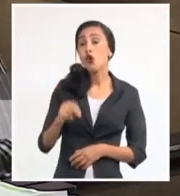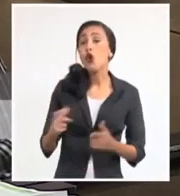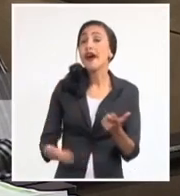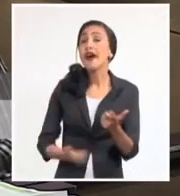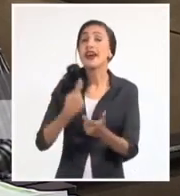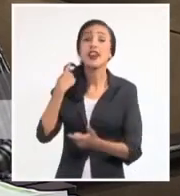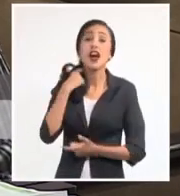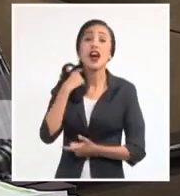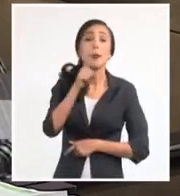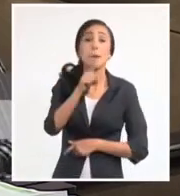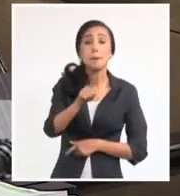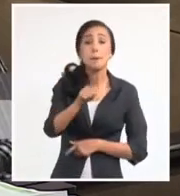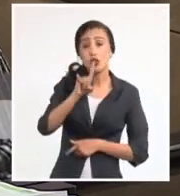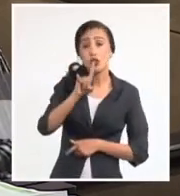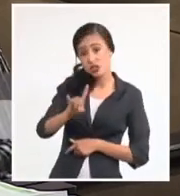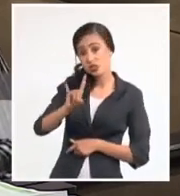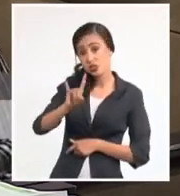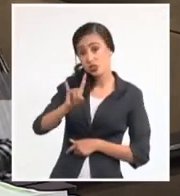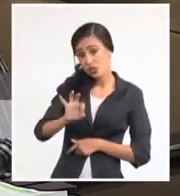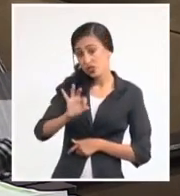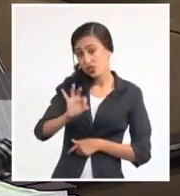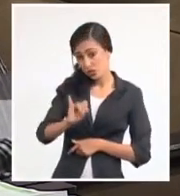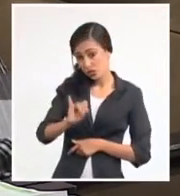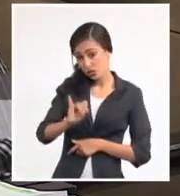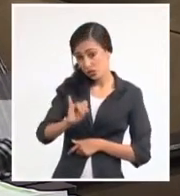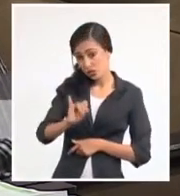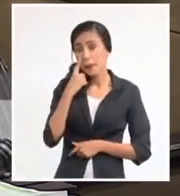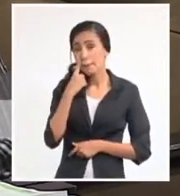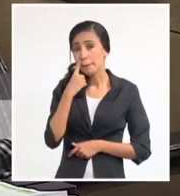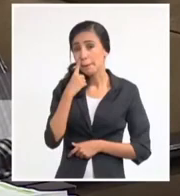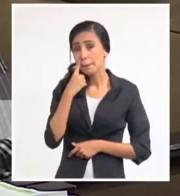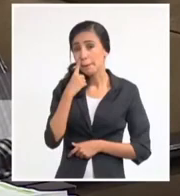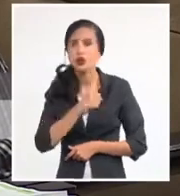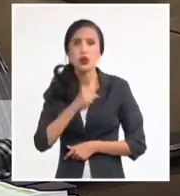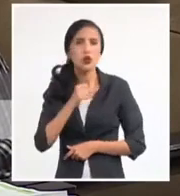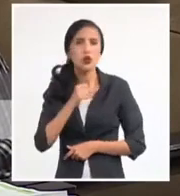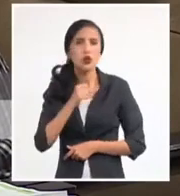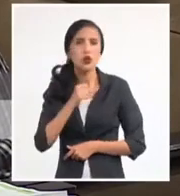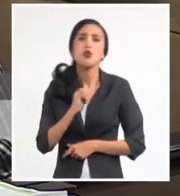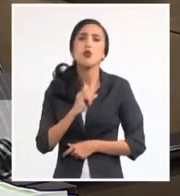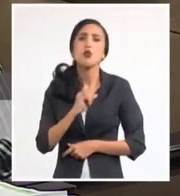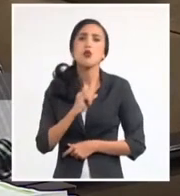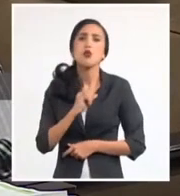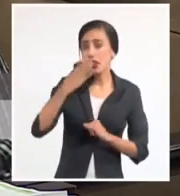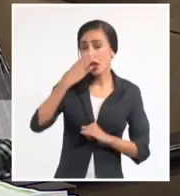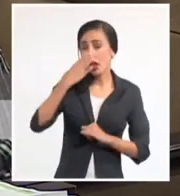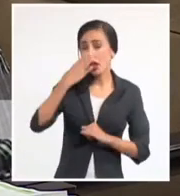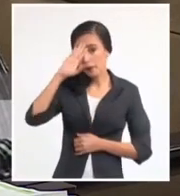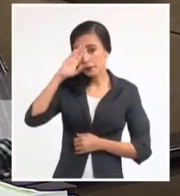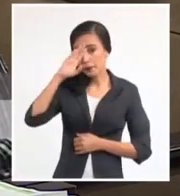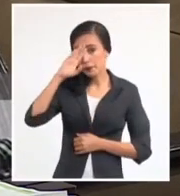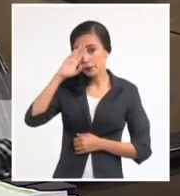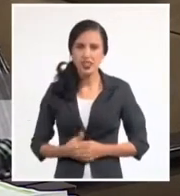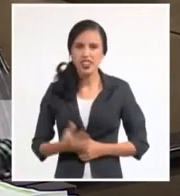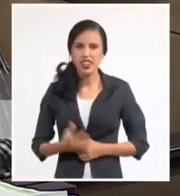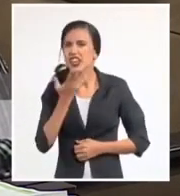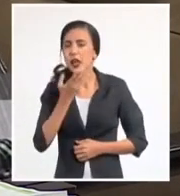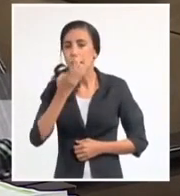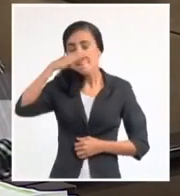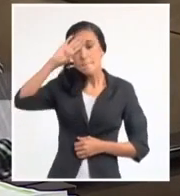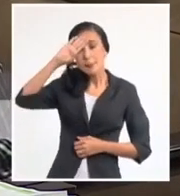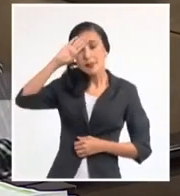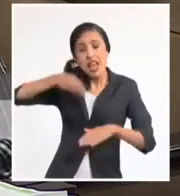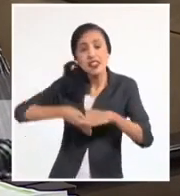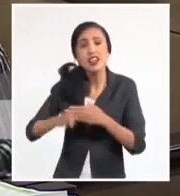68 la beligerancia del campo insurrecto y la República en armas, quienes no dejaron a los mambises entrar a Santiago,